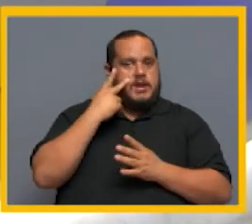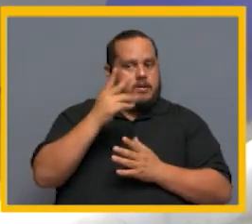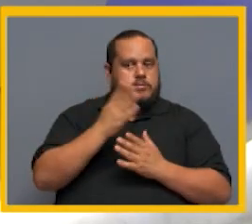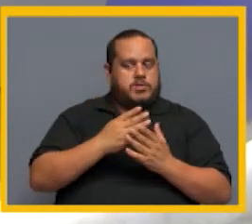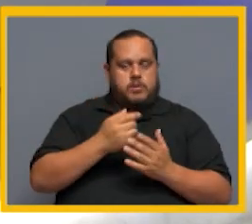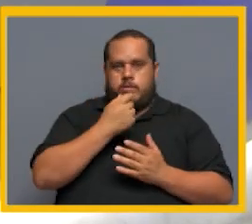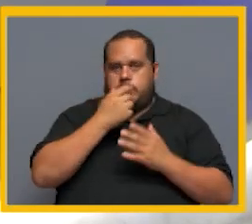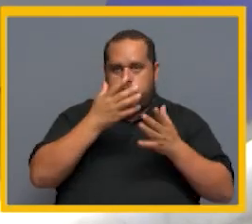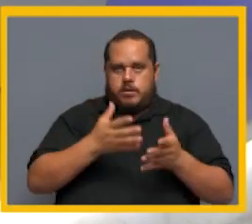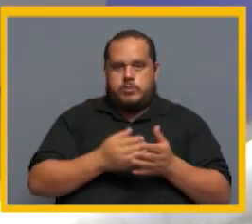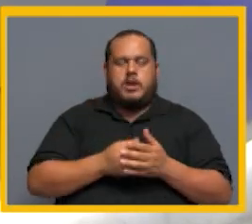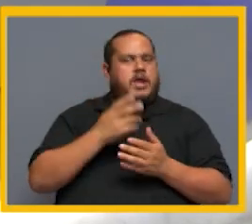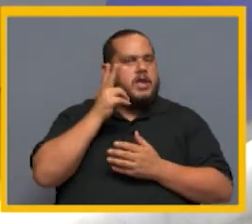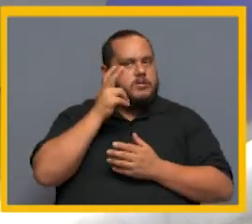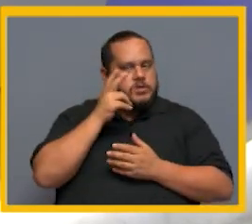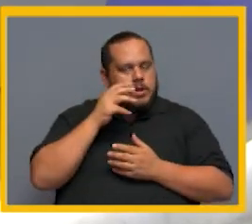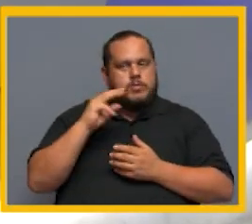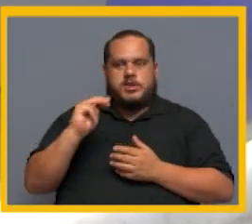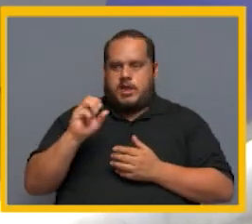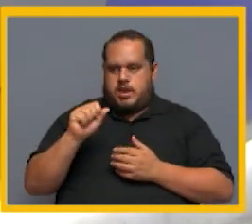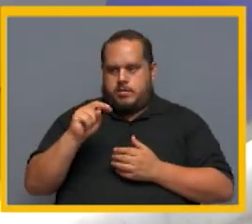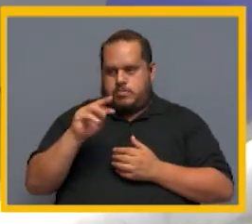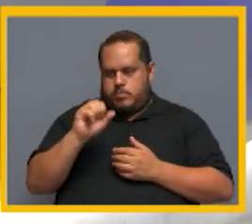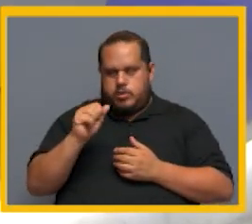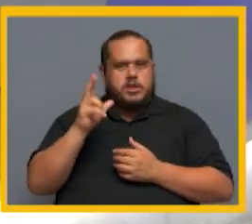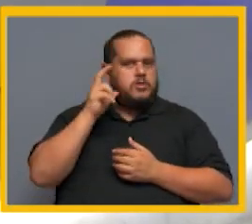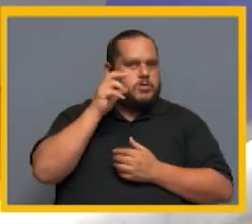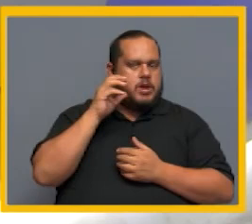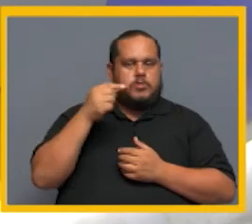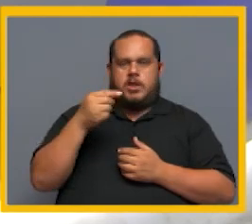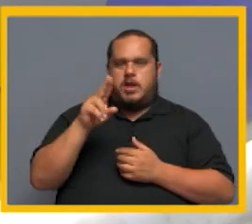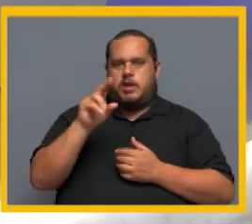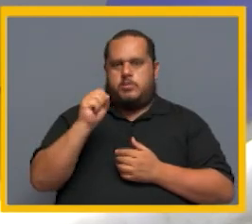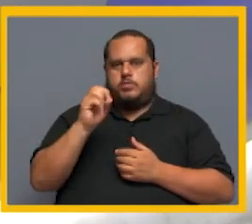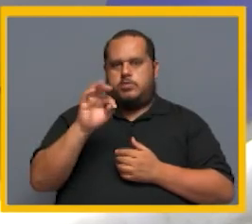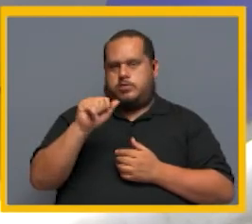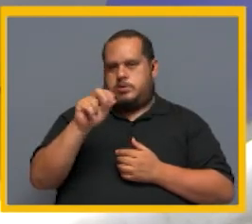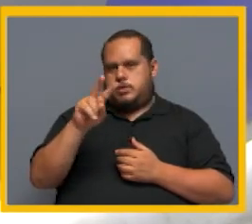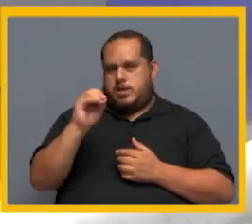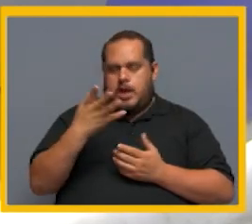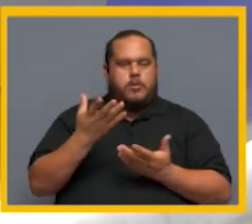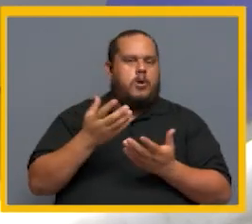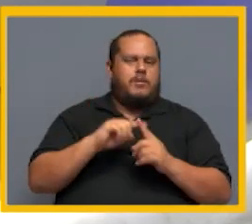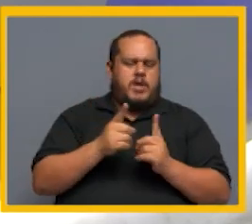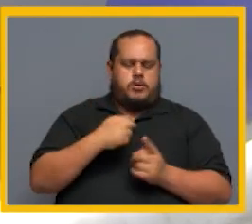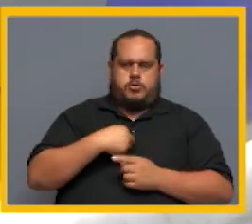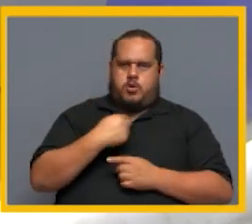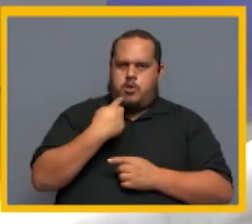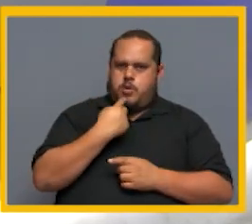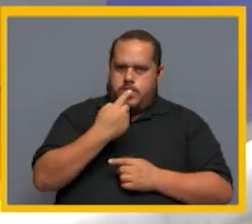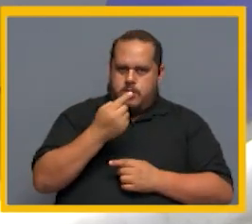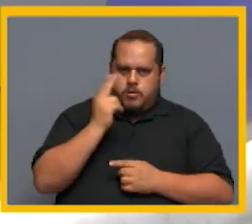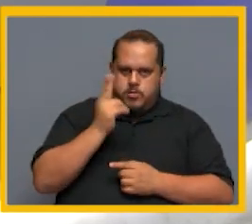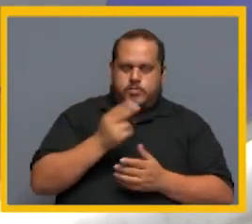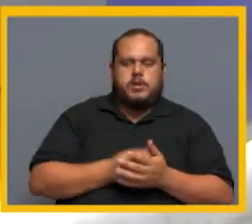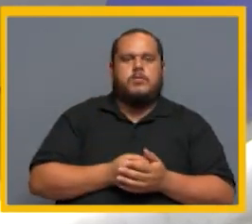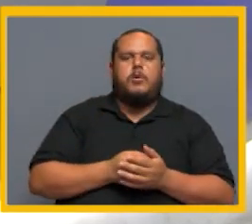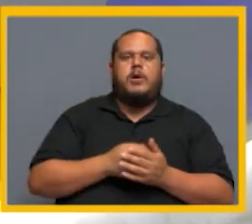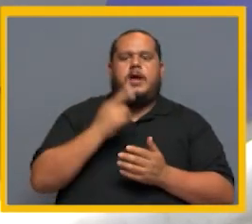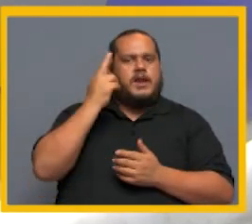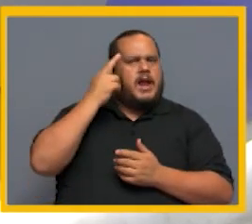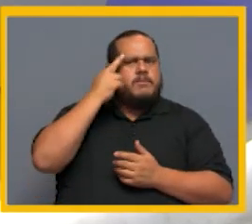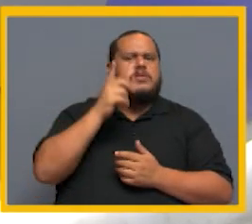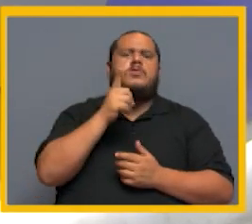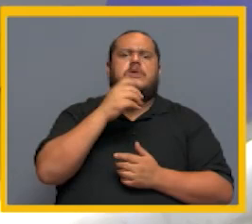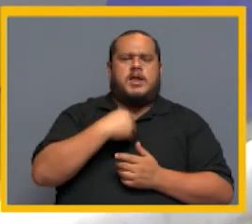árbitros, escuchamos a Montenegro, escuchamos a Gustavo. Si hay tantas diferencias de opiniones, y yo siempre digo lo mismo, cuando hay diferentes opiniones, la razón la tiene el árbitro,